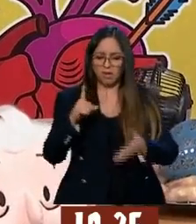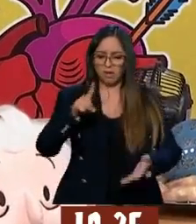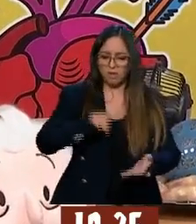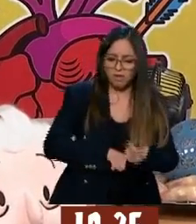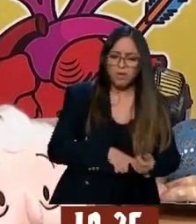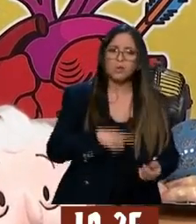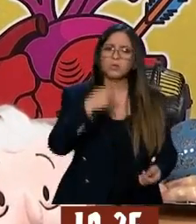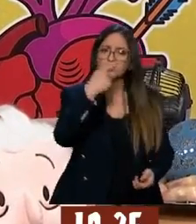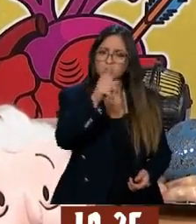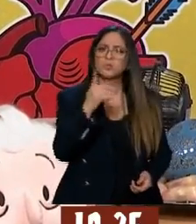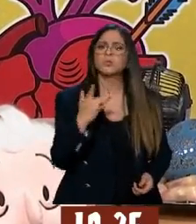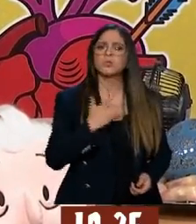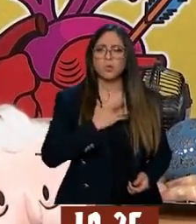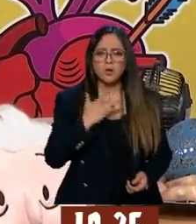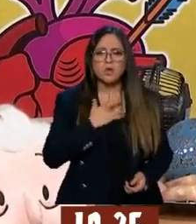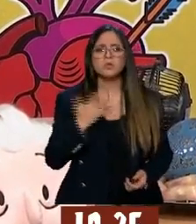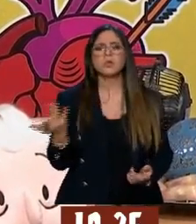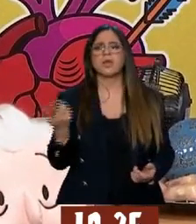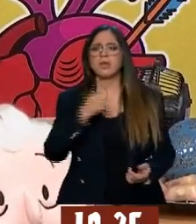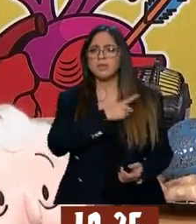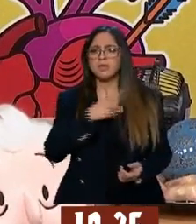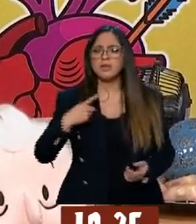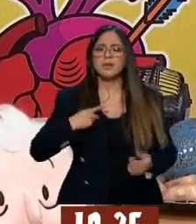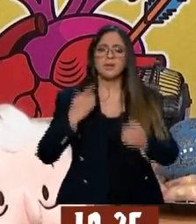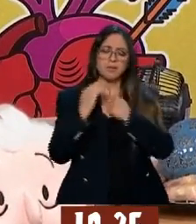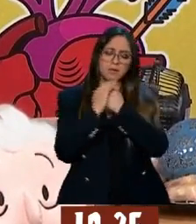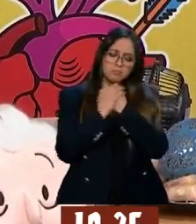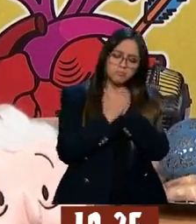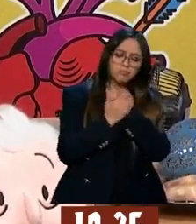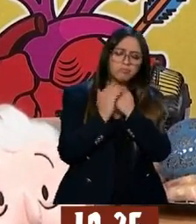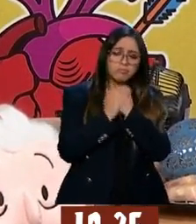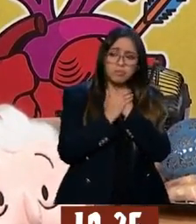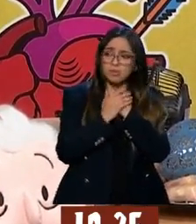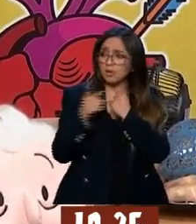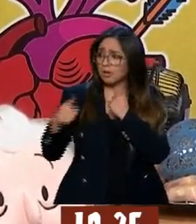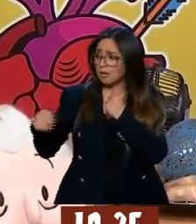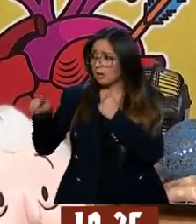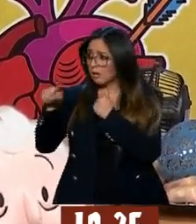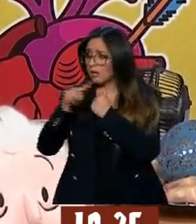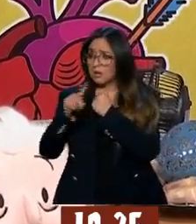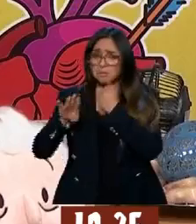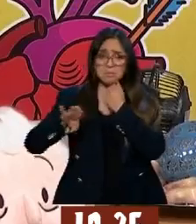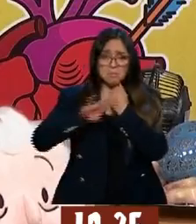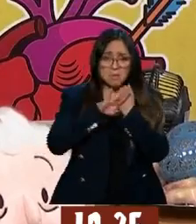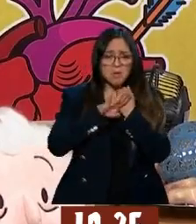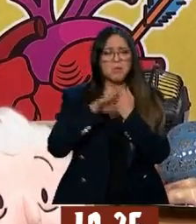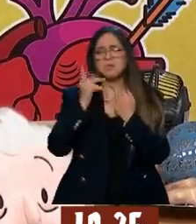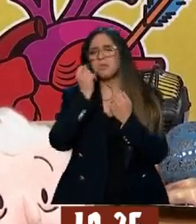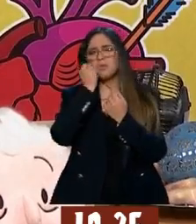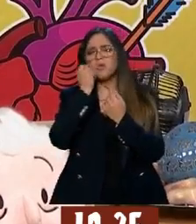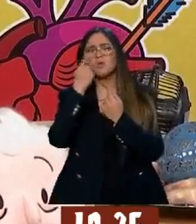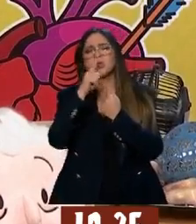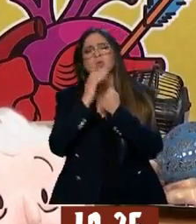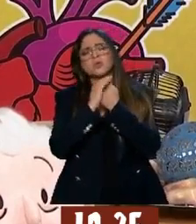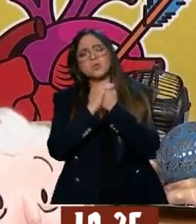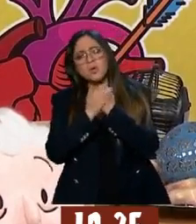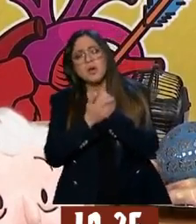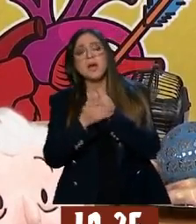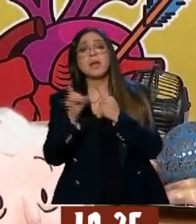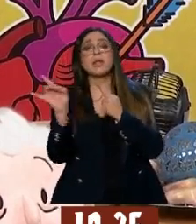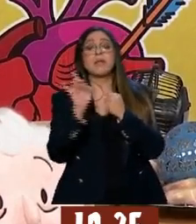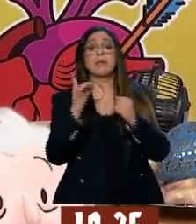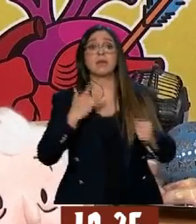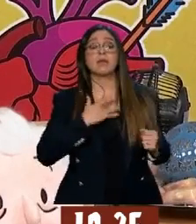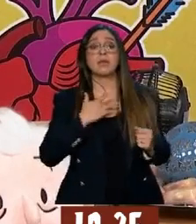Cuide su corazoncito, apapáchelo, que no se lo lastimen. Y si se lo lastiman, sóbelo, acarícialo. Sobre todo si ya pasó por un infarto, que eso